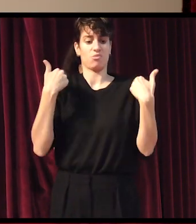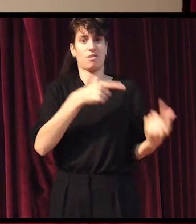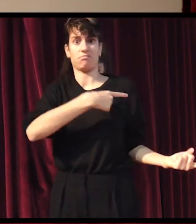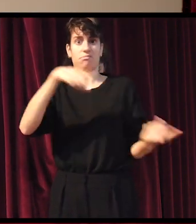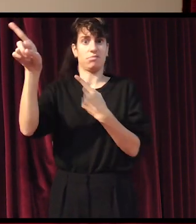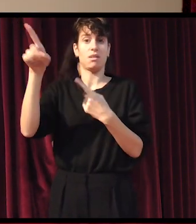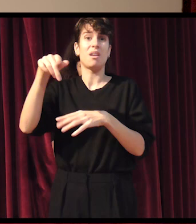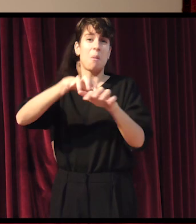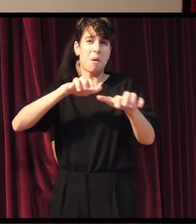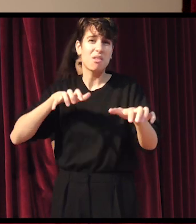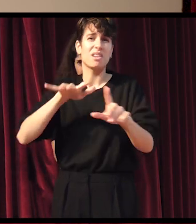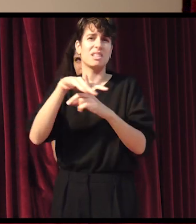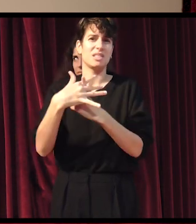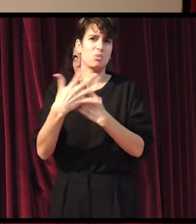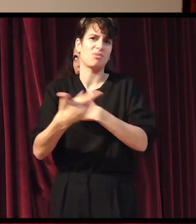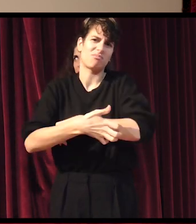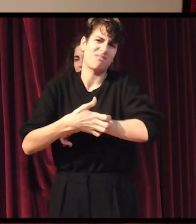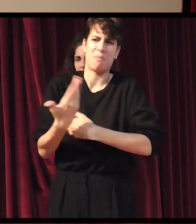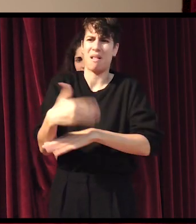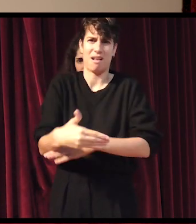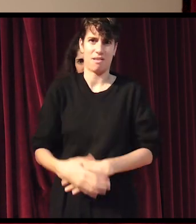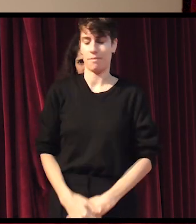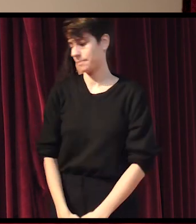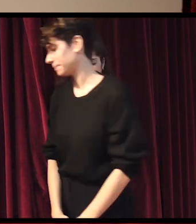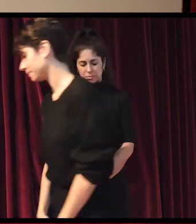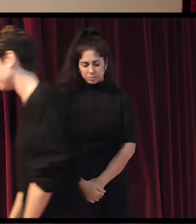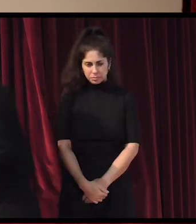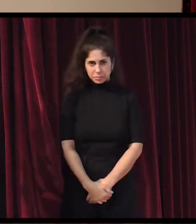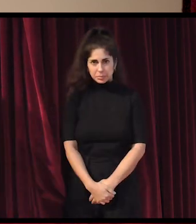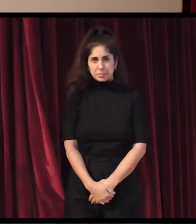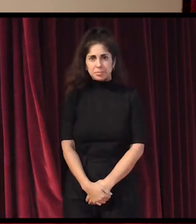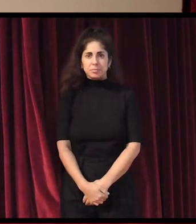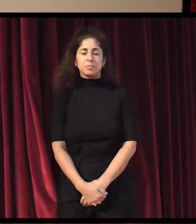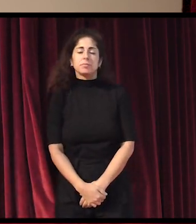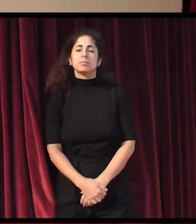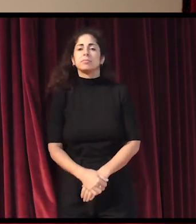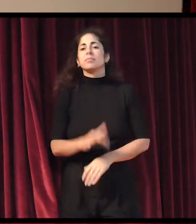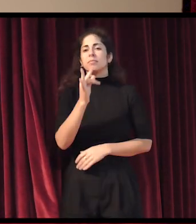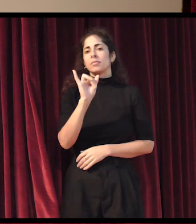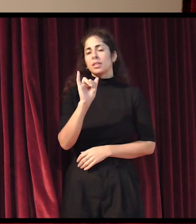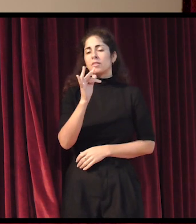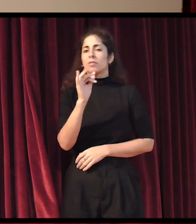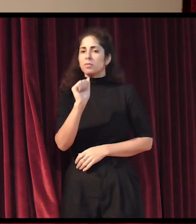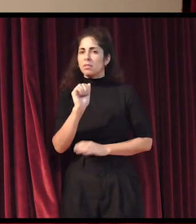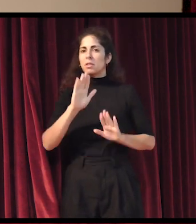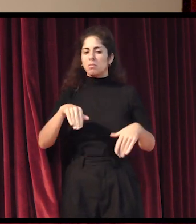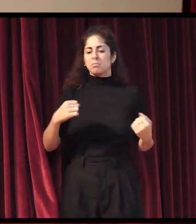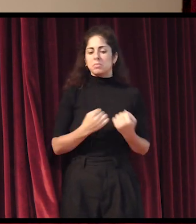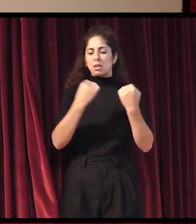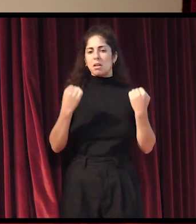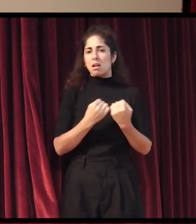terminaban muchos de ellos en situación de calle. La FIFA decidió actuar y en 2009 prohibió los traspasos de